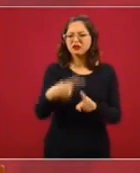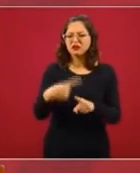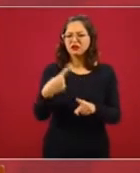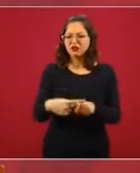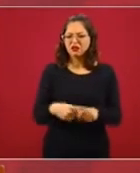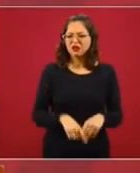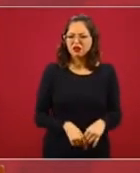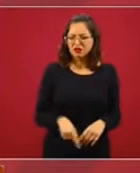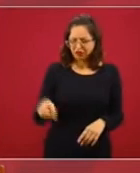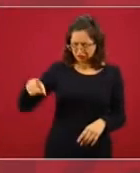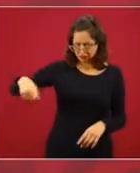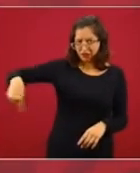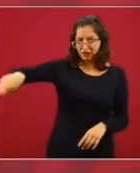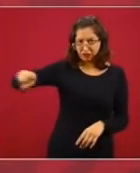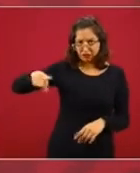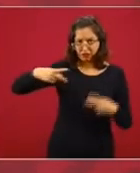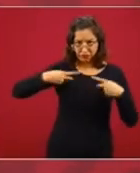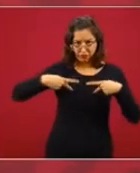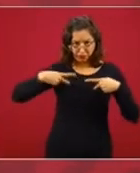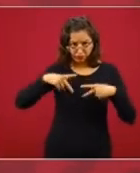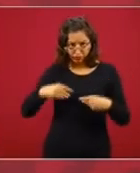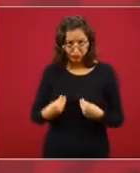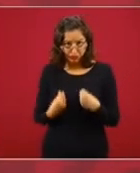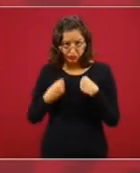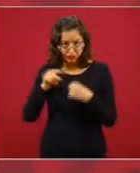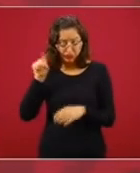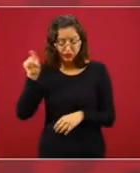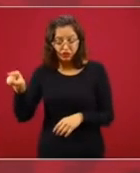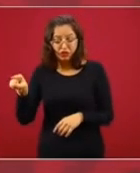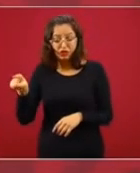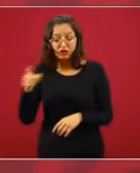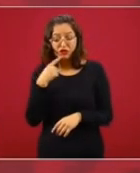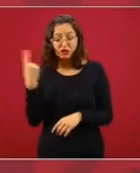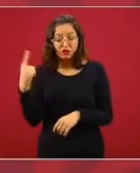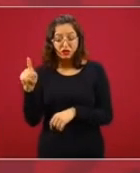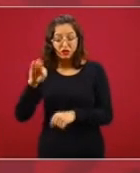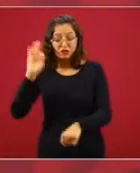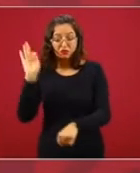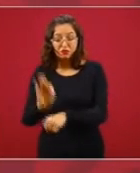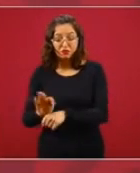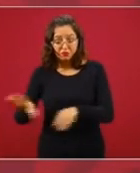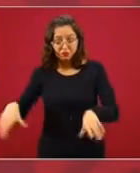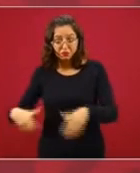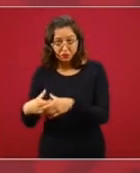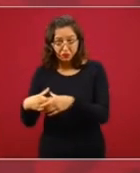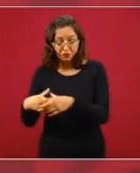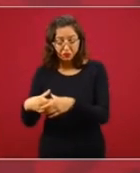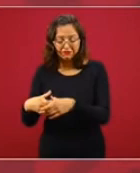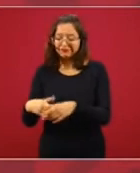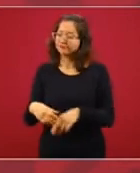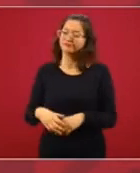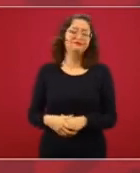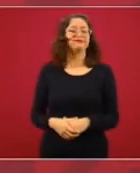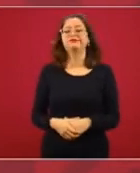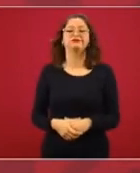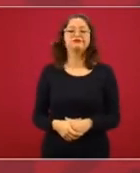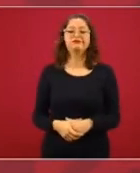no provienen de la gente que vive en las comunidades,